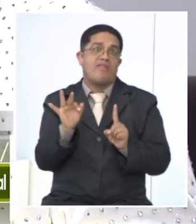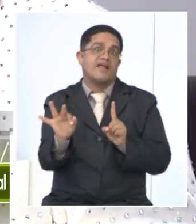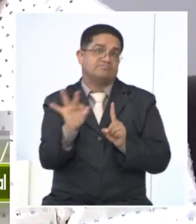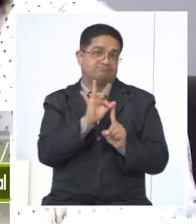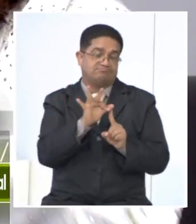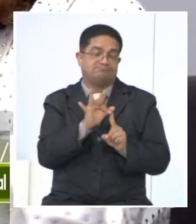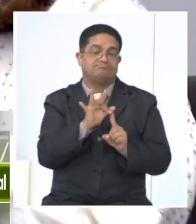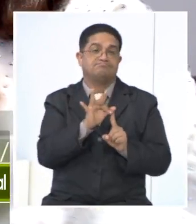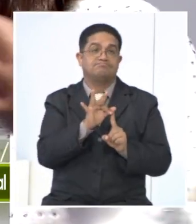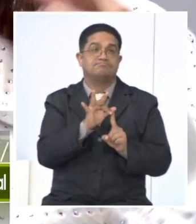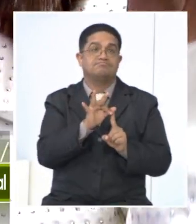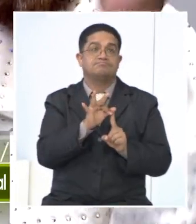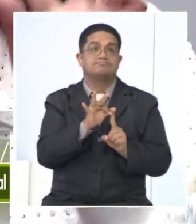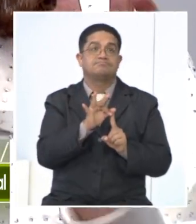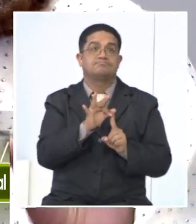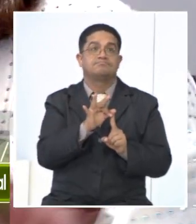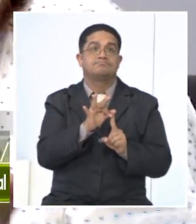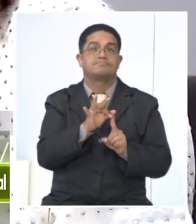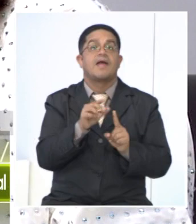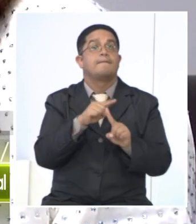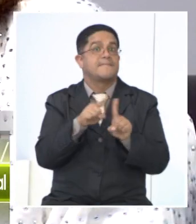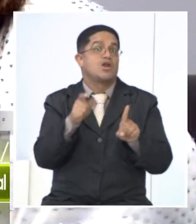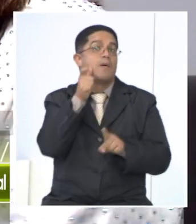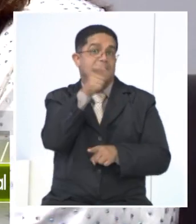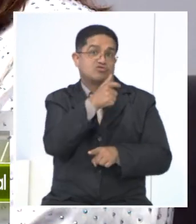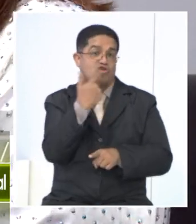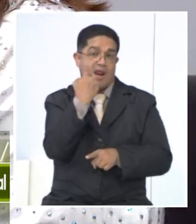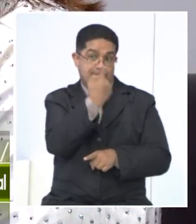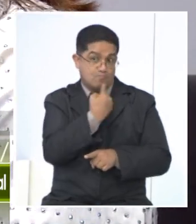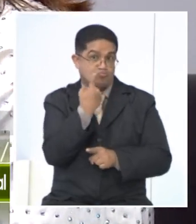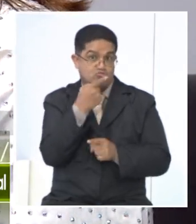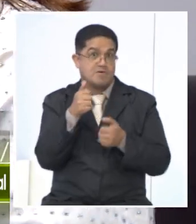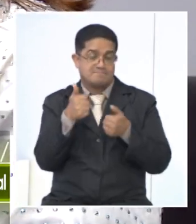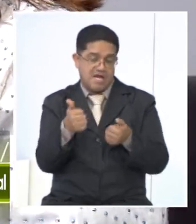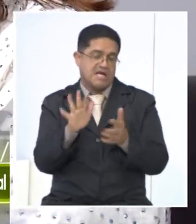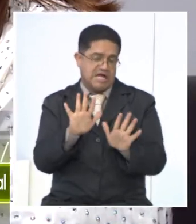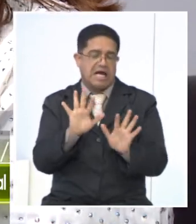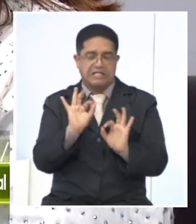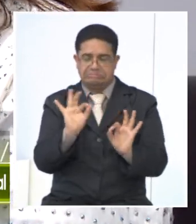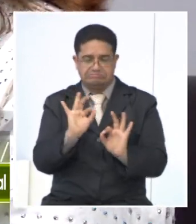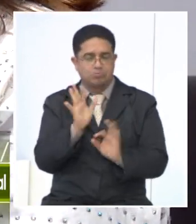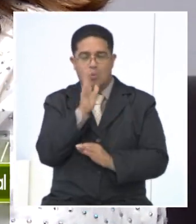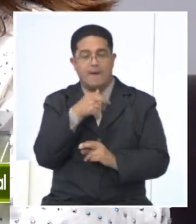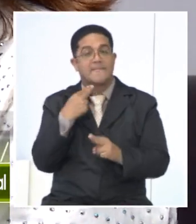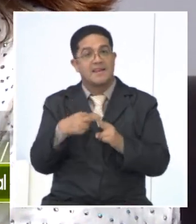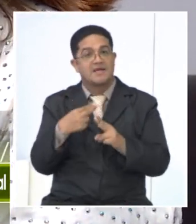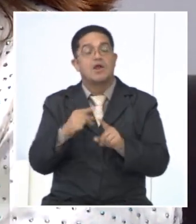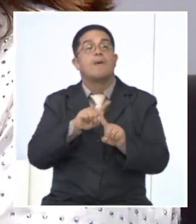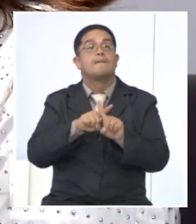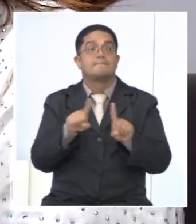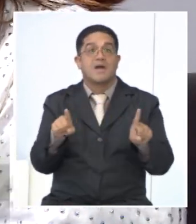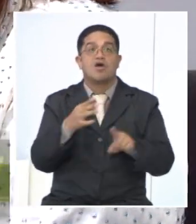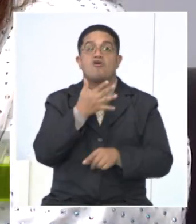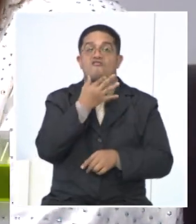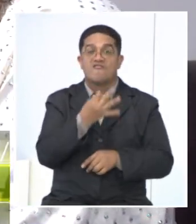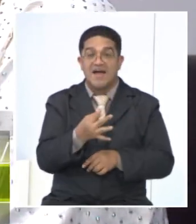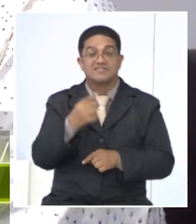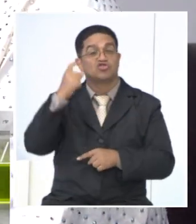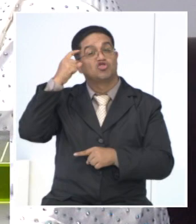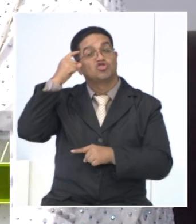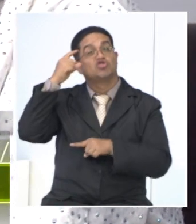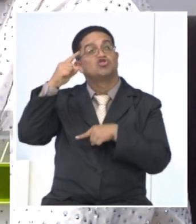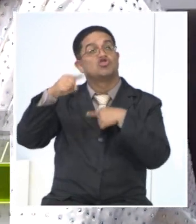infectemos que los que tienen su mucosa bien. Por eso es que debemos fácilmente todos los